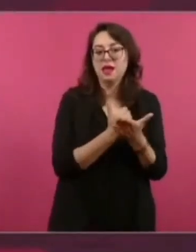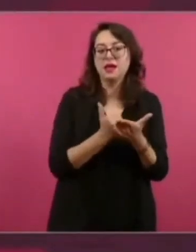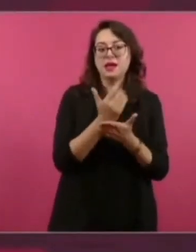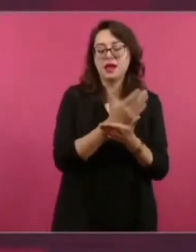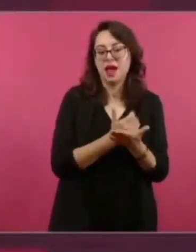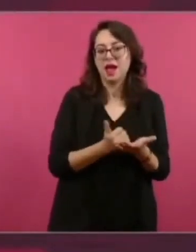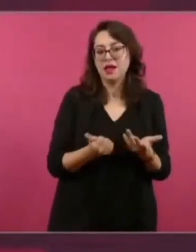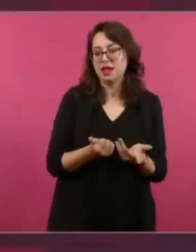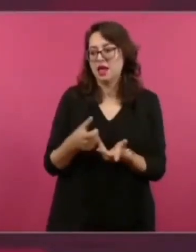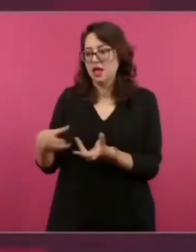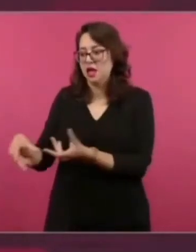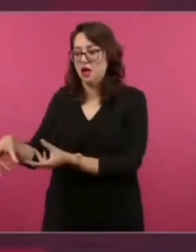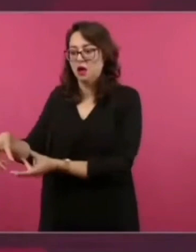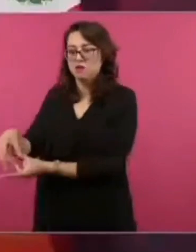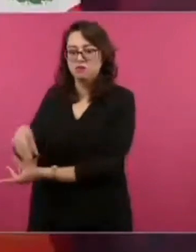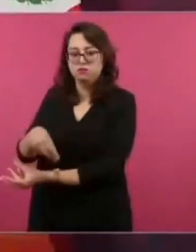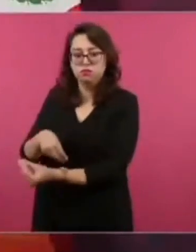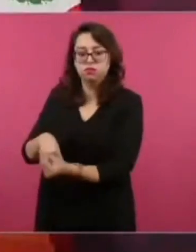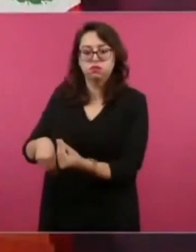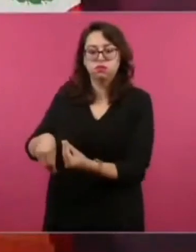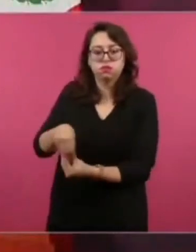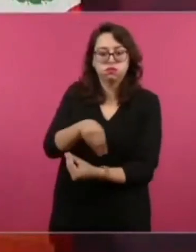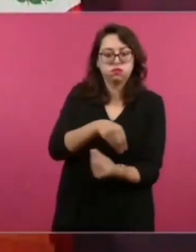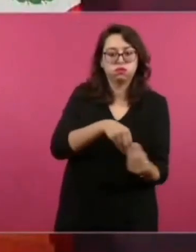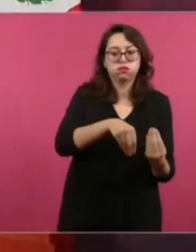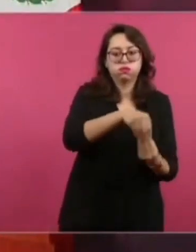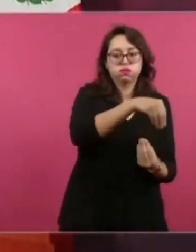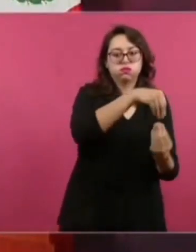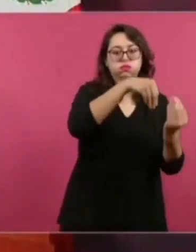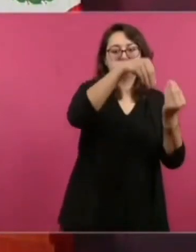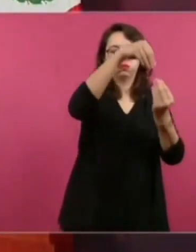recomendación la hicieron